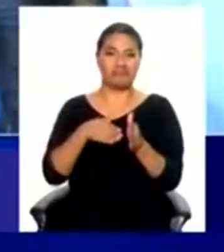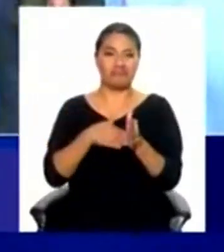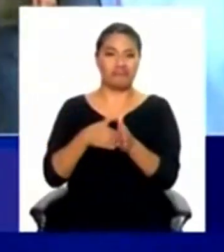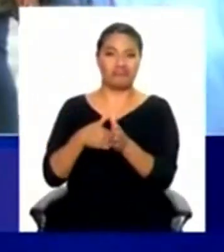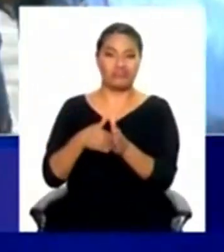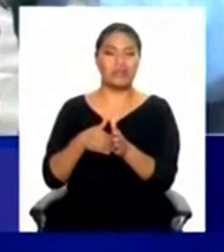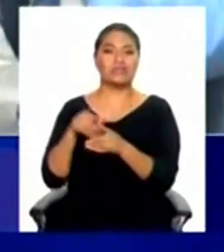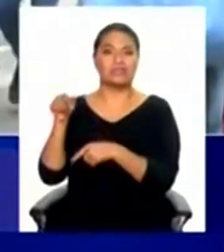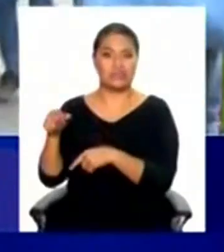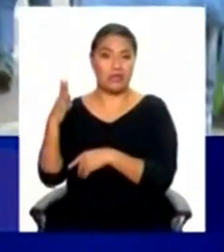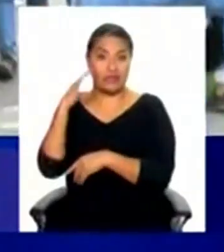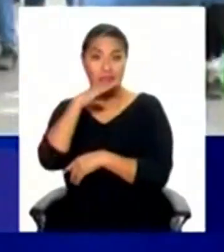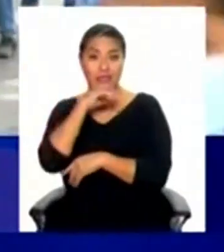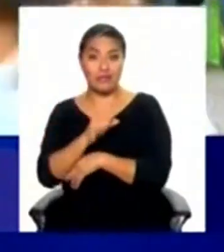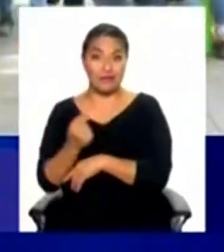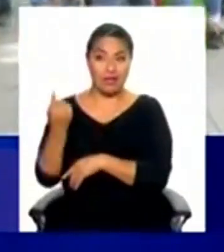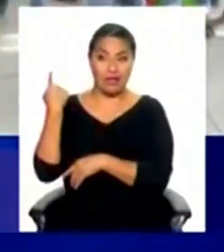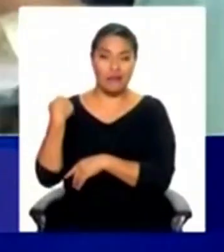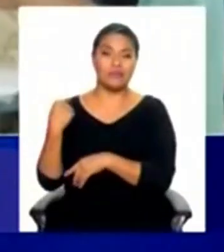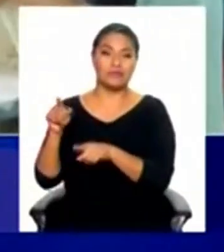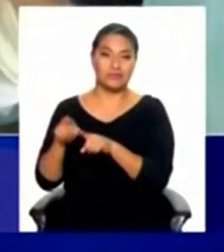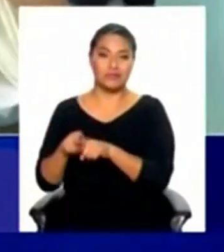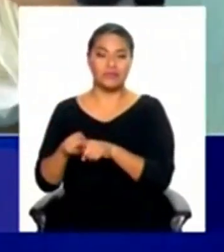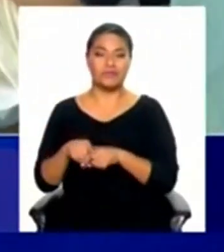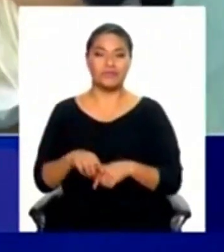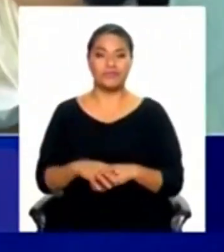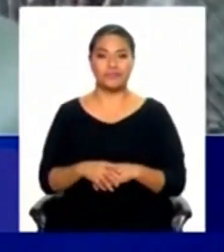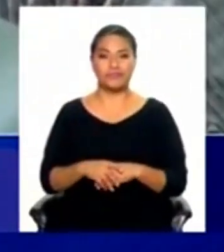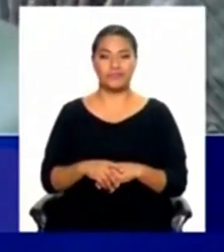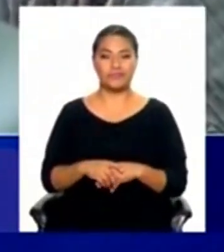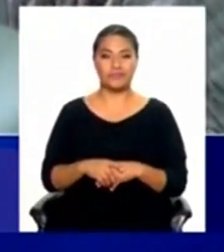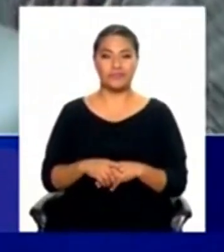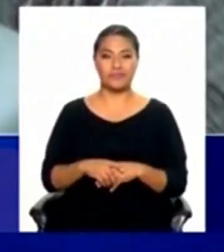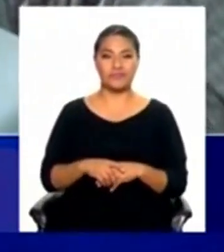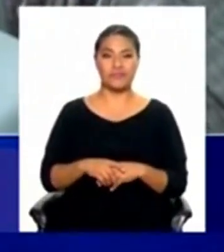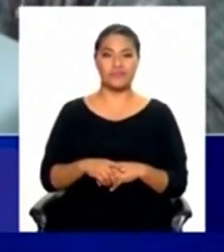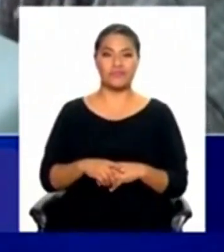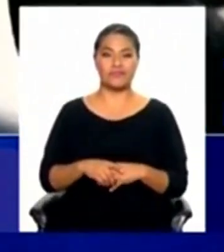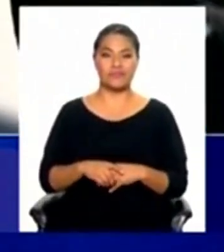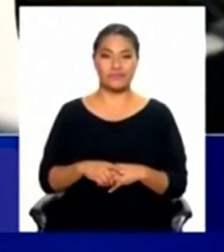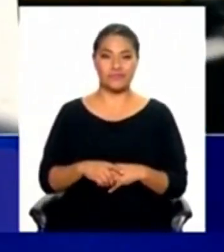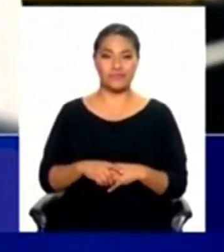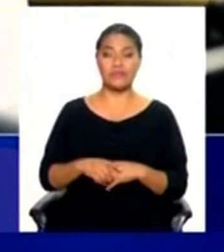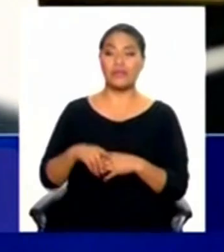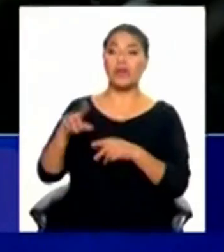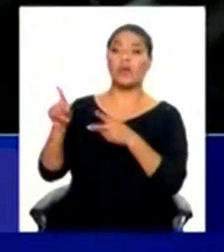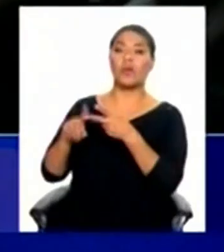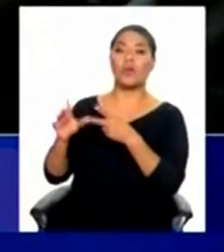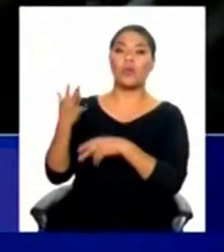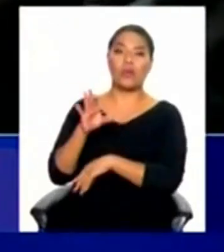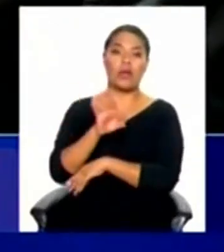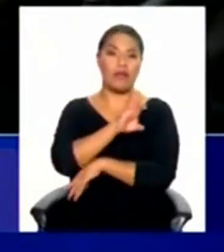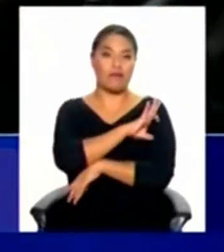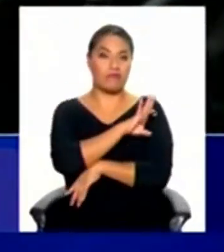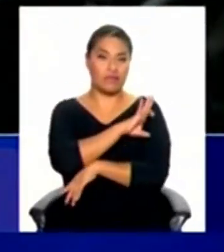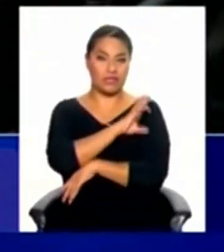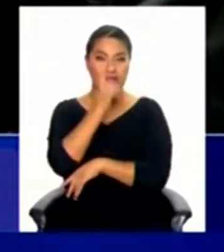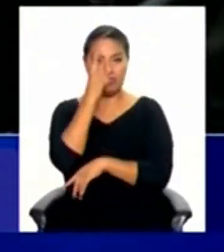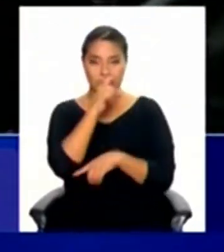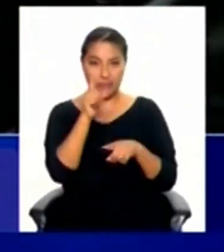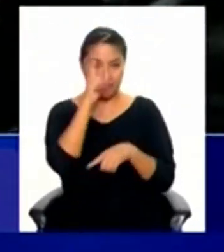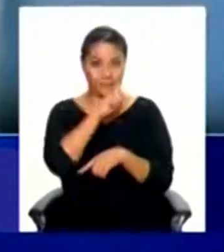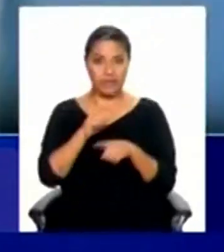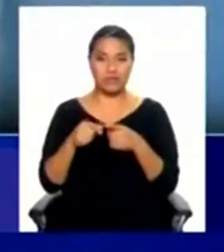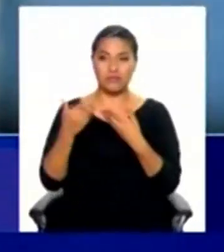recesión los ingresos Fiscales están digamos colgados a una dimensión muy austera por un lado y por otro lado tenemos